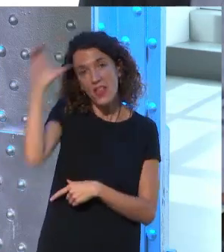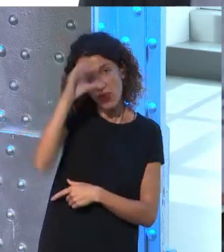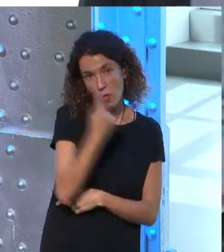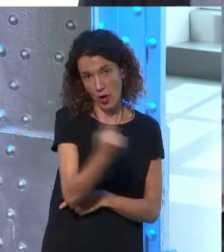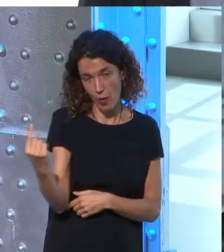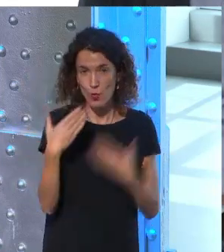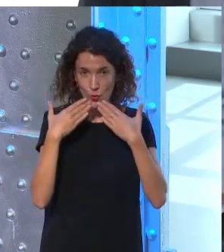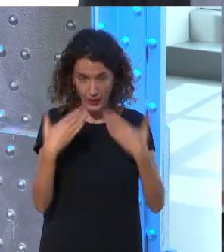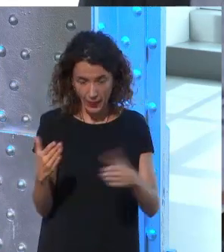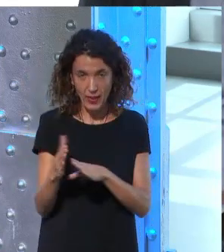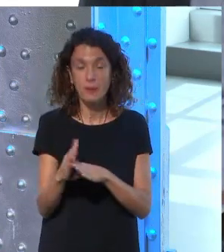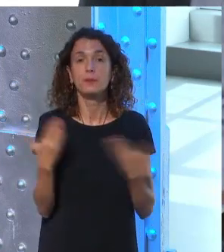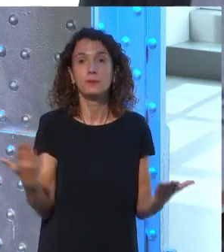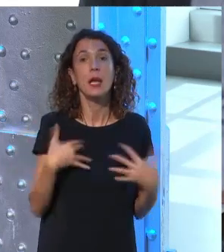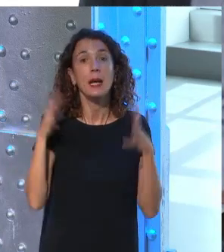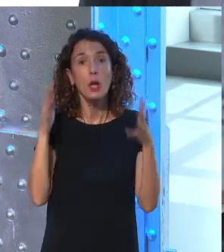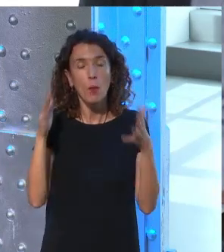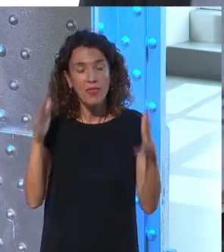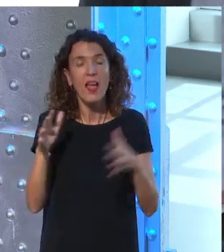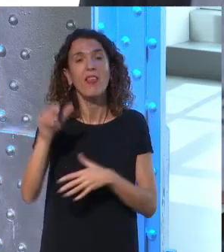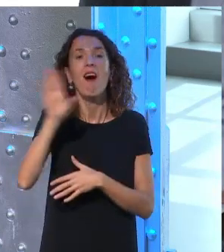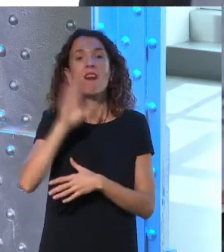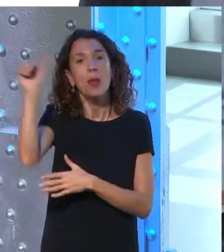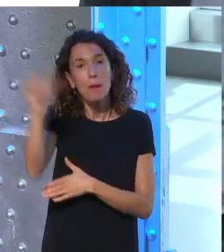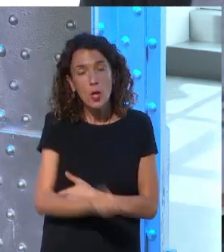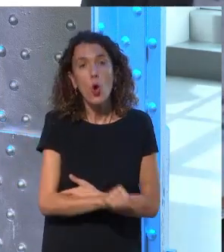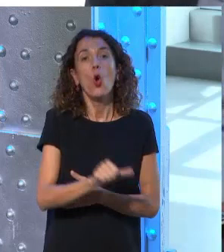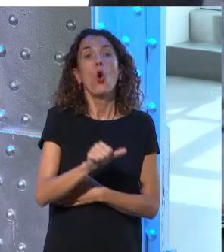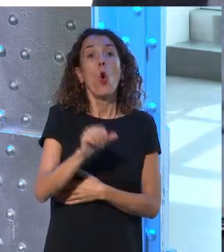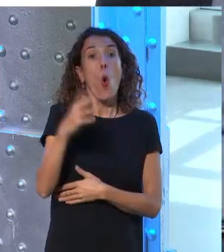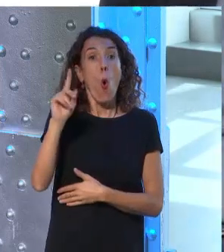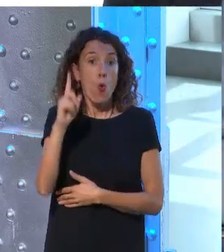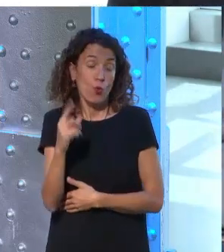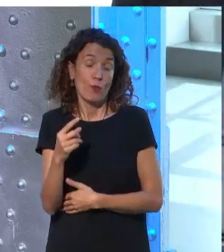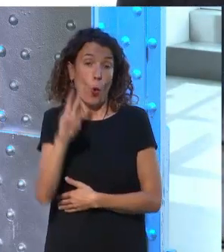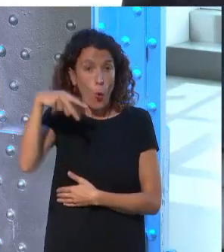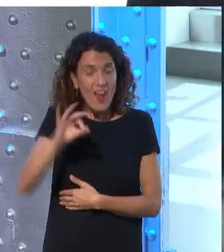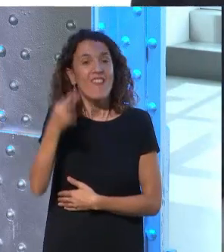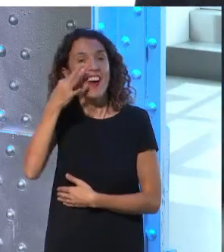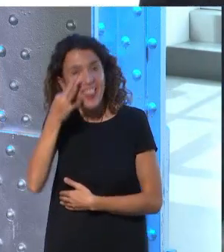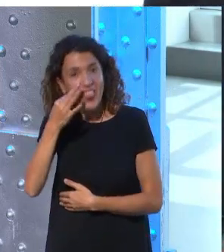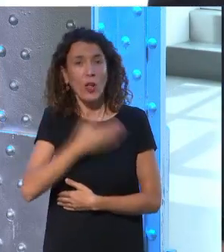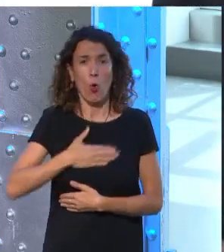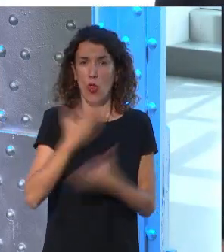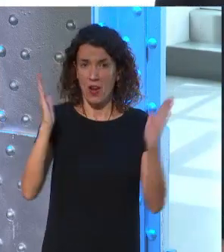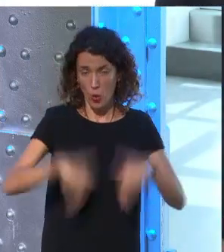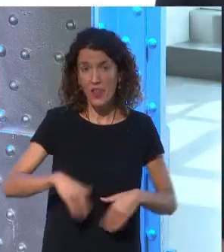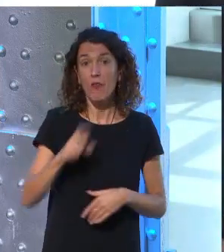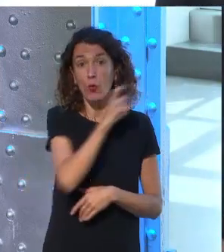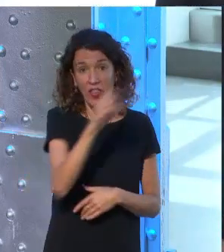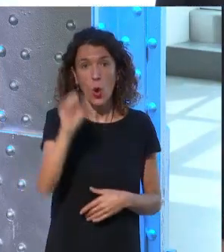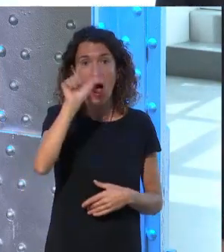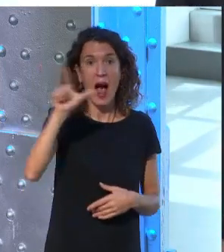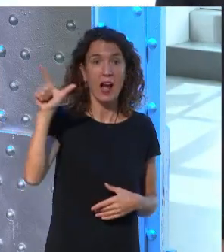también, que le recomendábamos esa película, Una verdad muy incómoda, de la Fundación Al Gore. Se lo recomendamos,